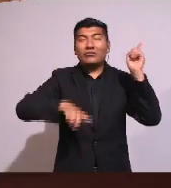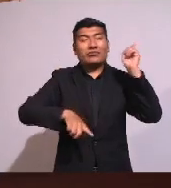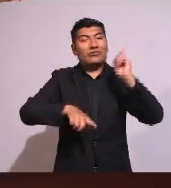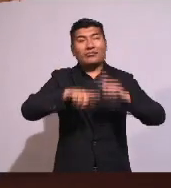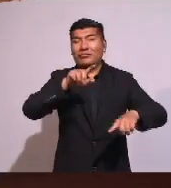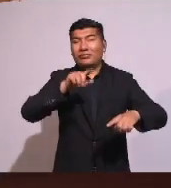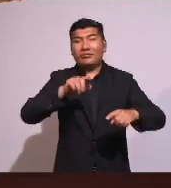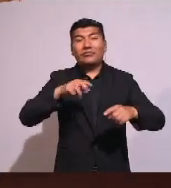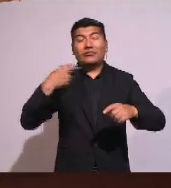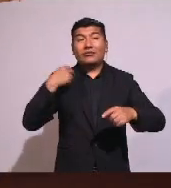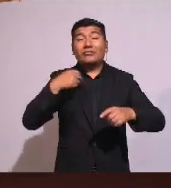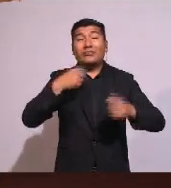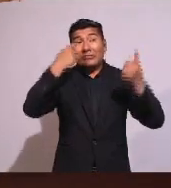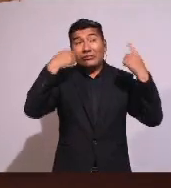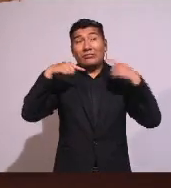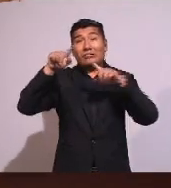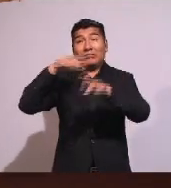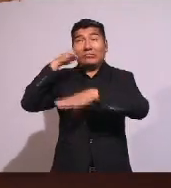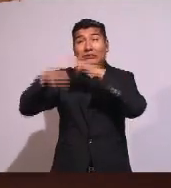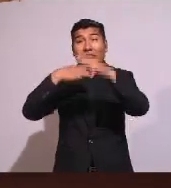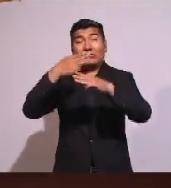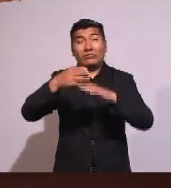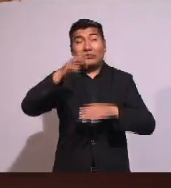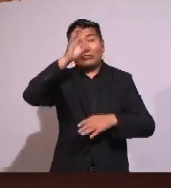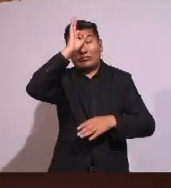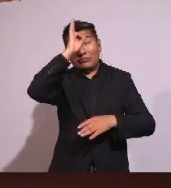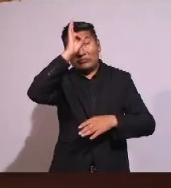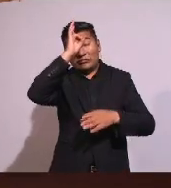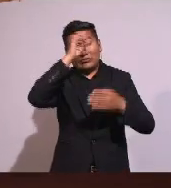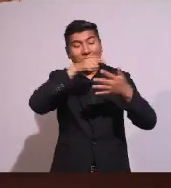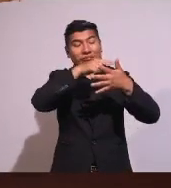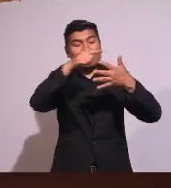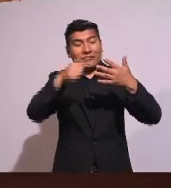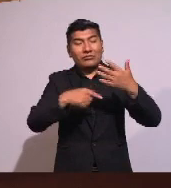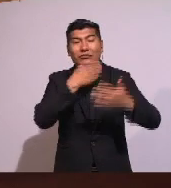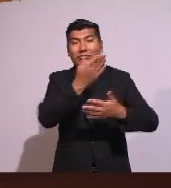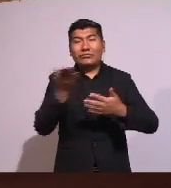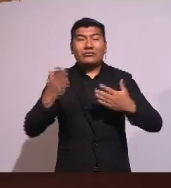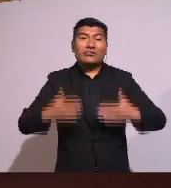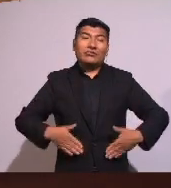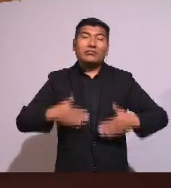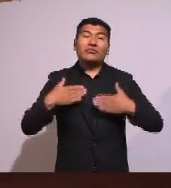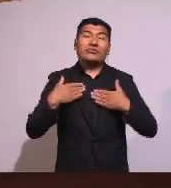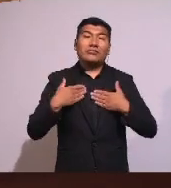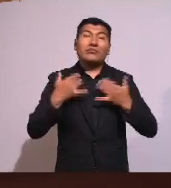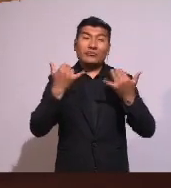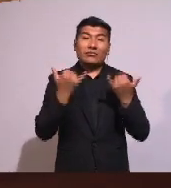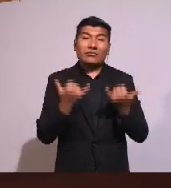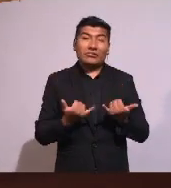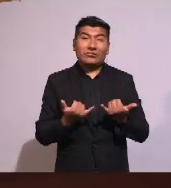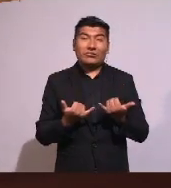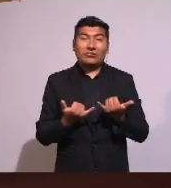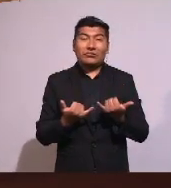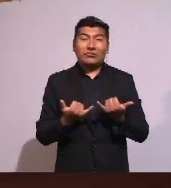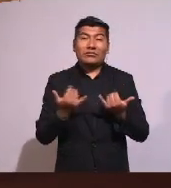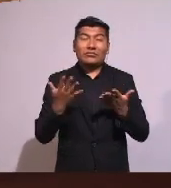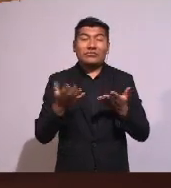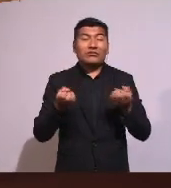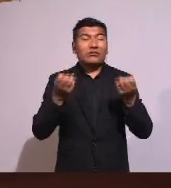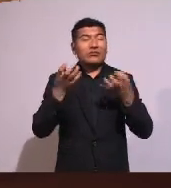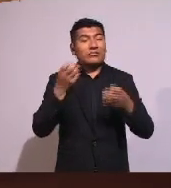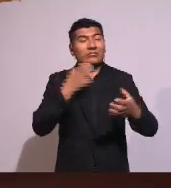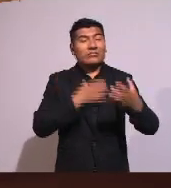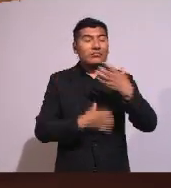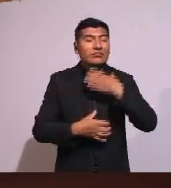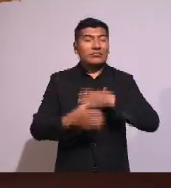hablar de luz y sal del mundo ignorando estos aspectos de la vida. Hoy en día hay más hambre